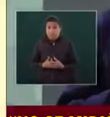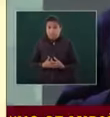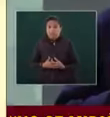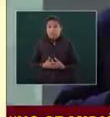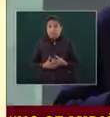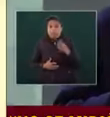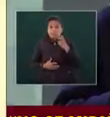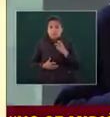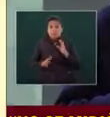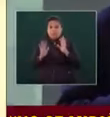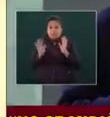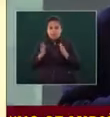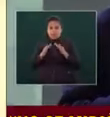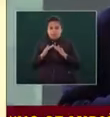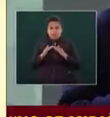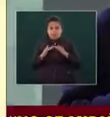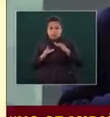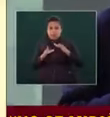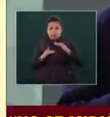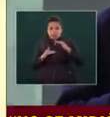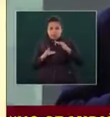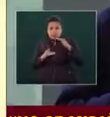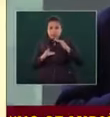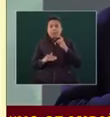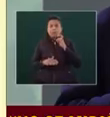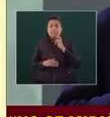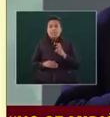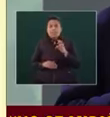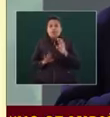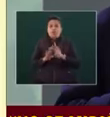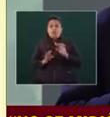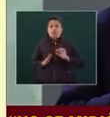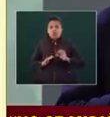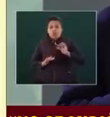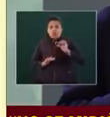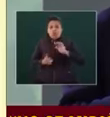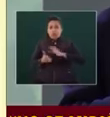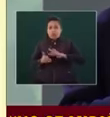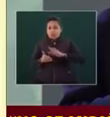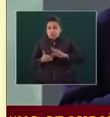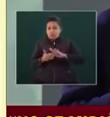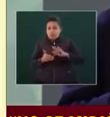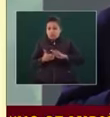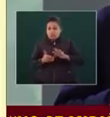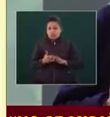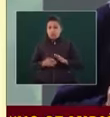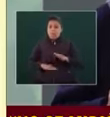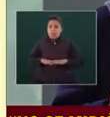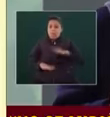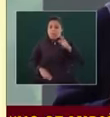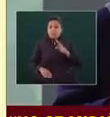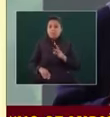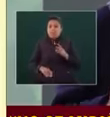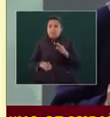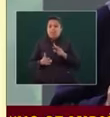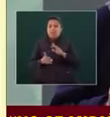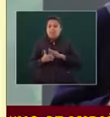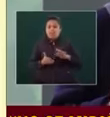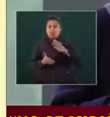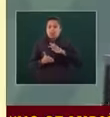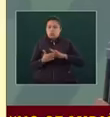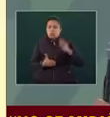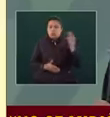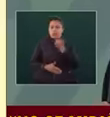se han incrementado las remesas. Entre más se ha necesitado, más apoyo están